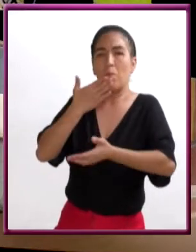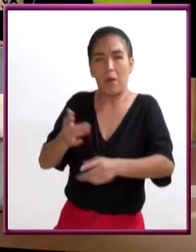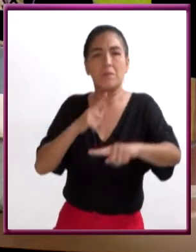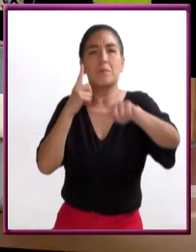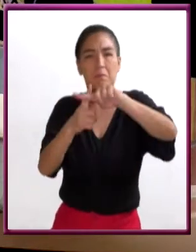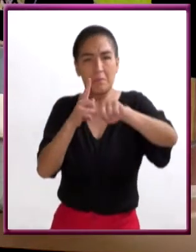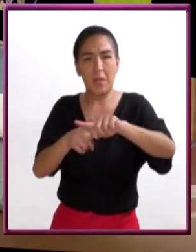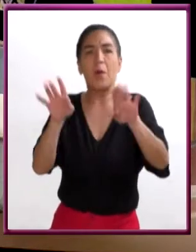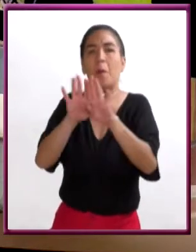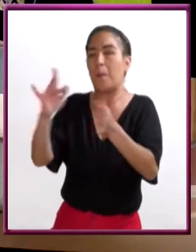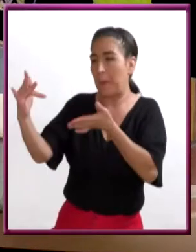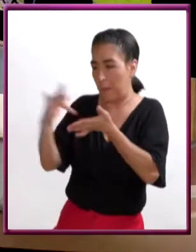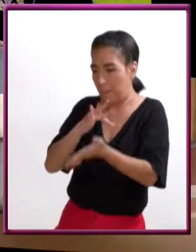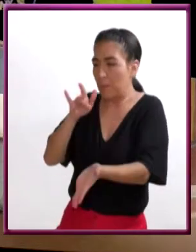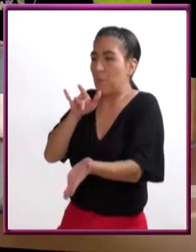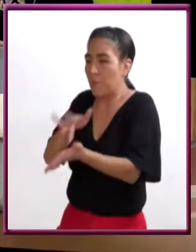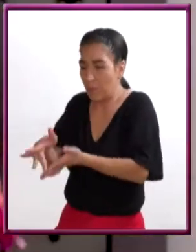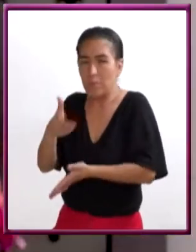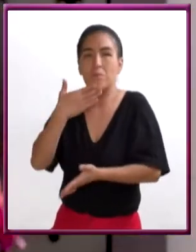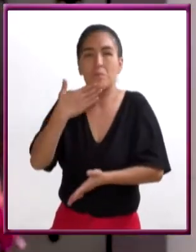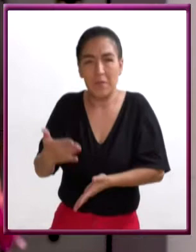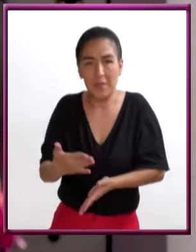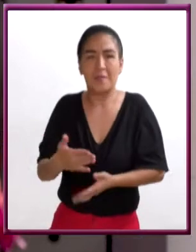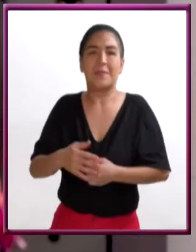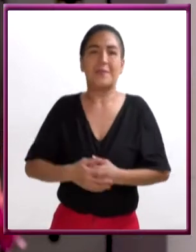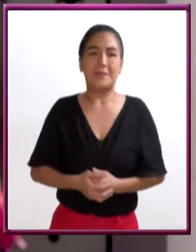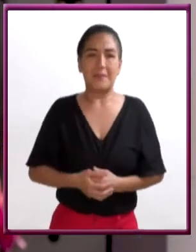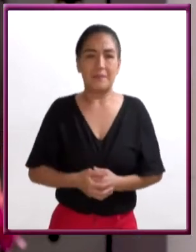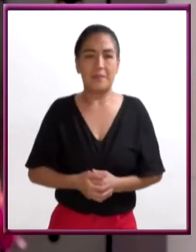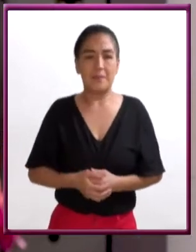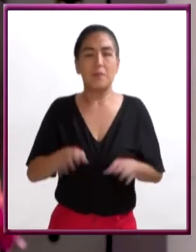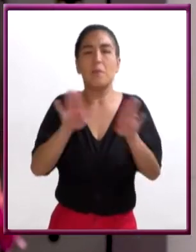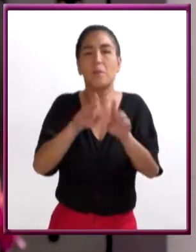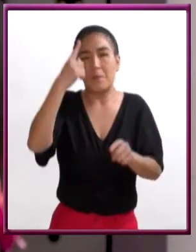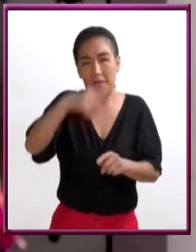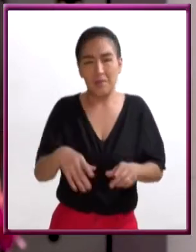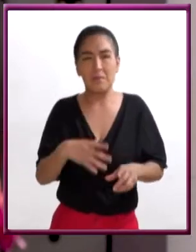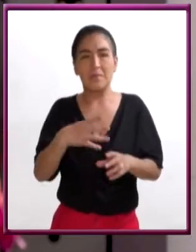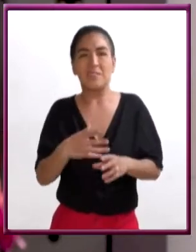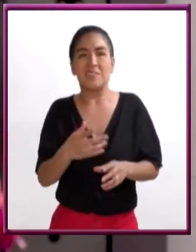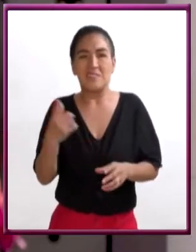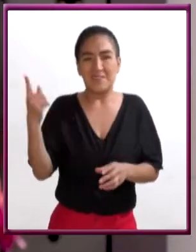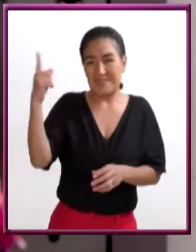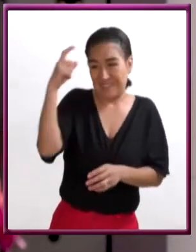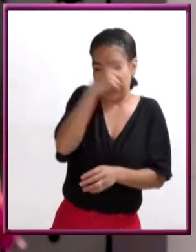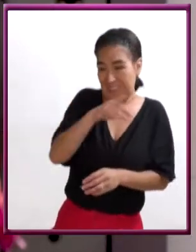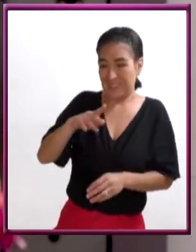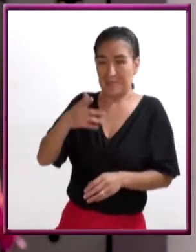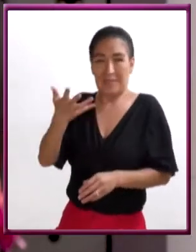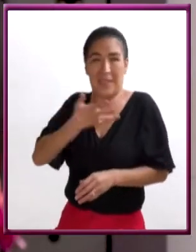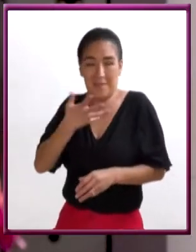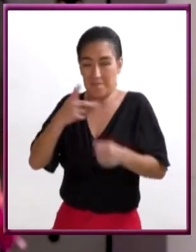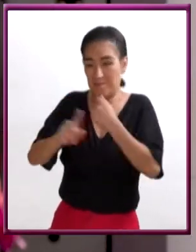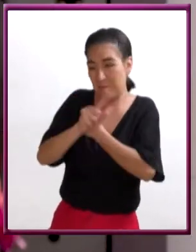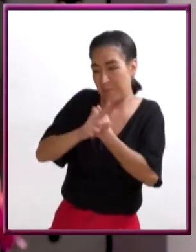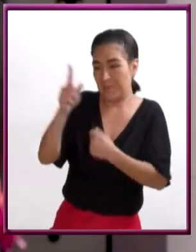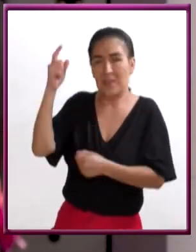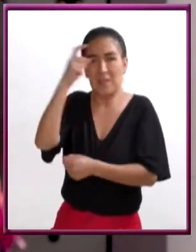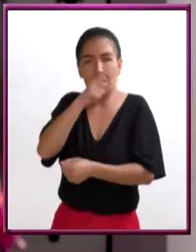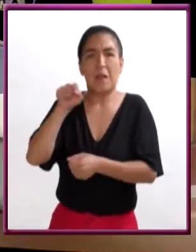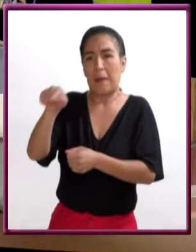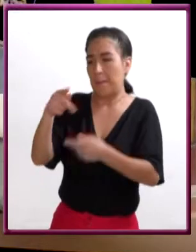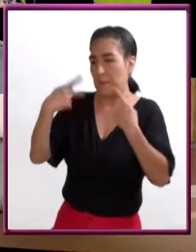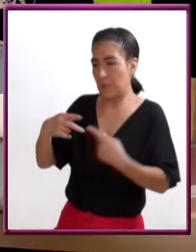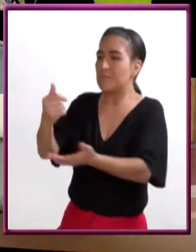saber que contamos con la otra persona. Nos sentimos apoyados en la resolución de nuestras dificultades y